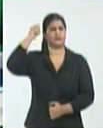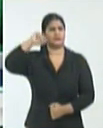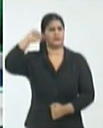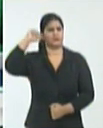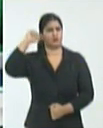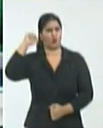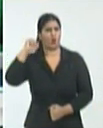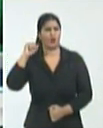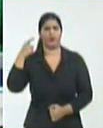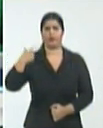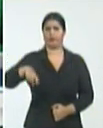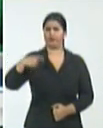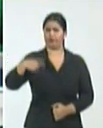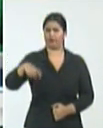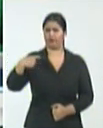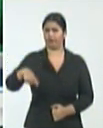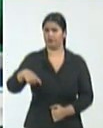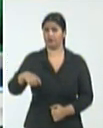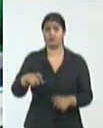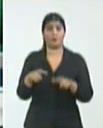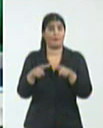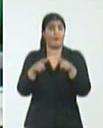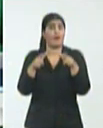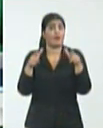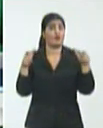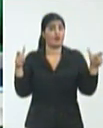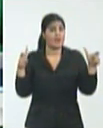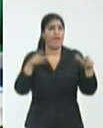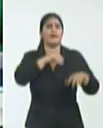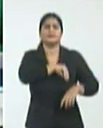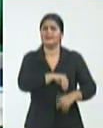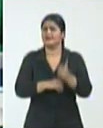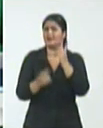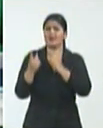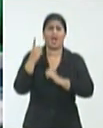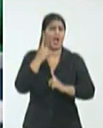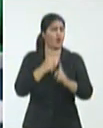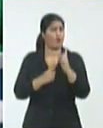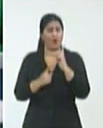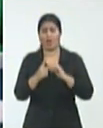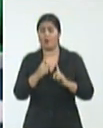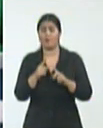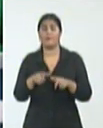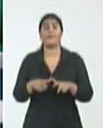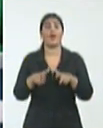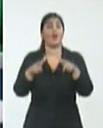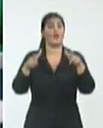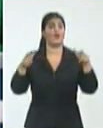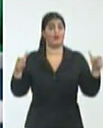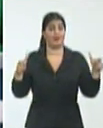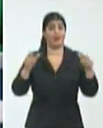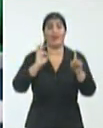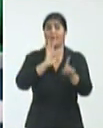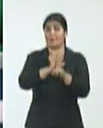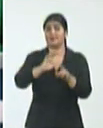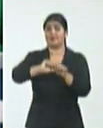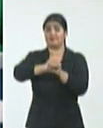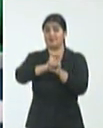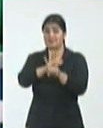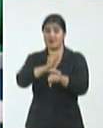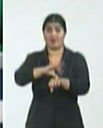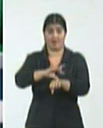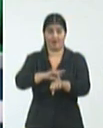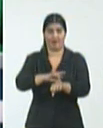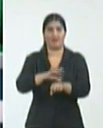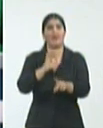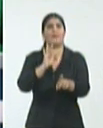desde el principio que usted adquiere la enfermedad, pues comienza con los síntomas. Y que, como